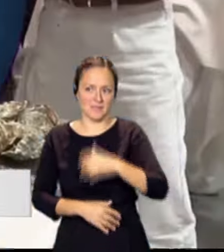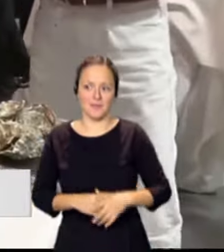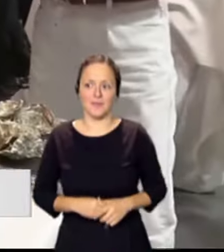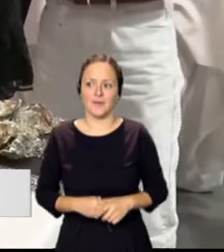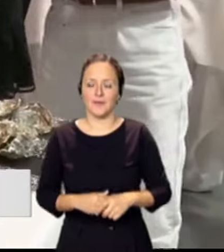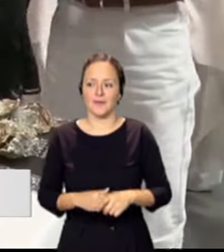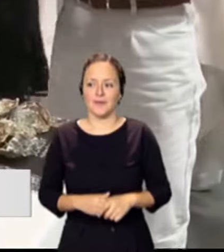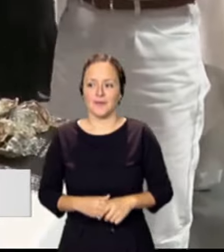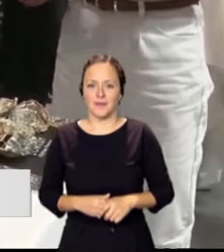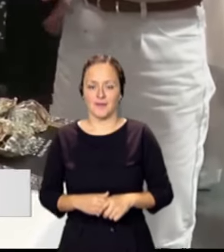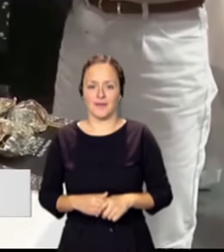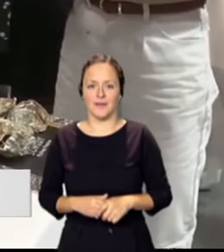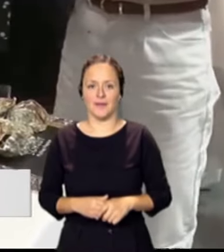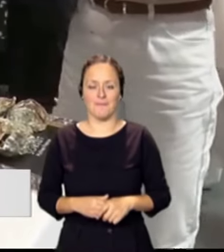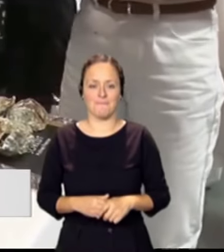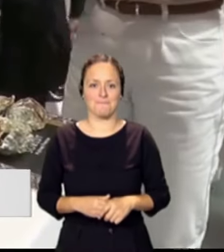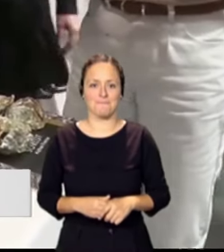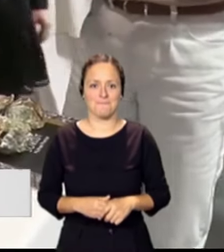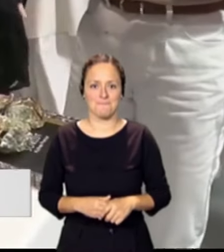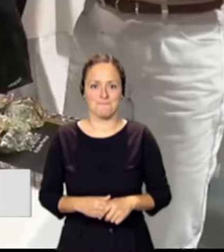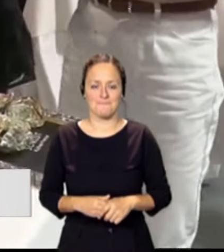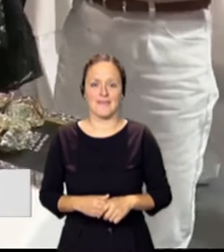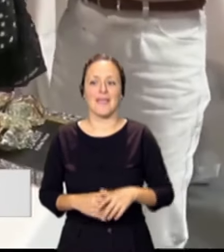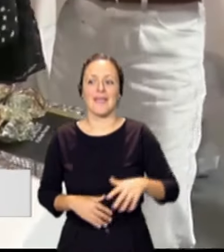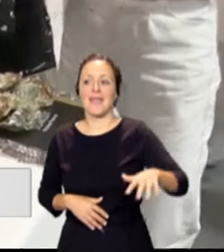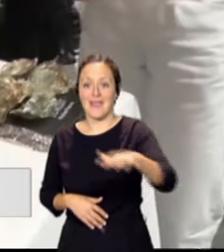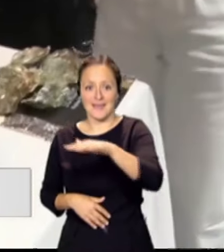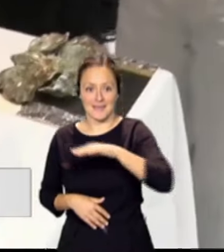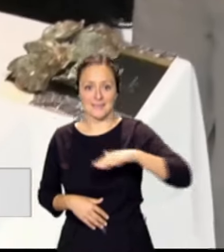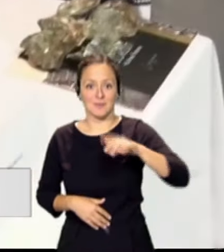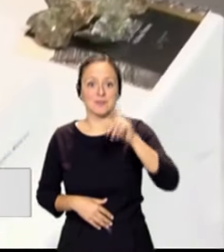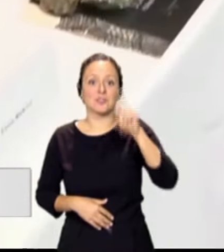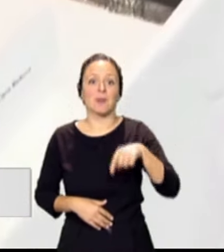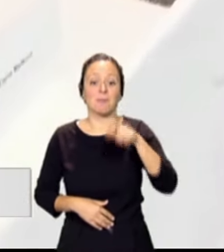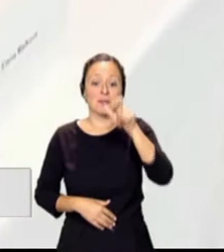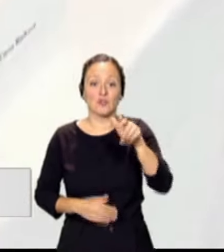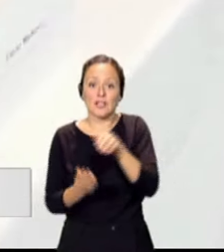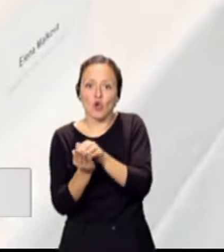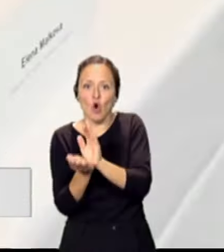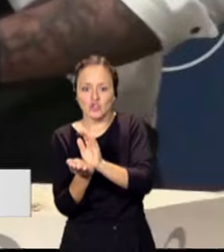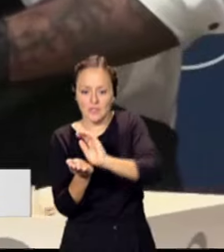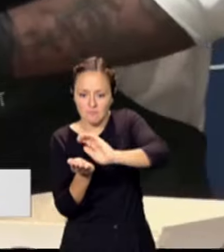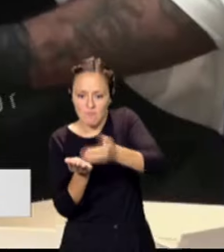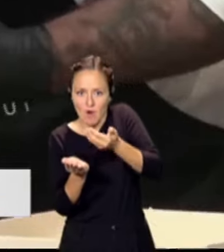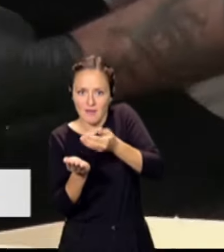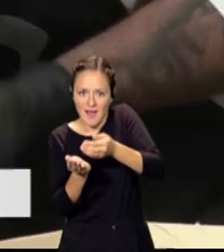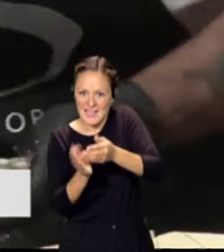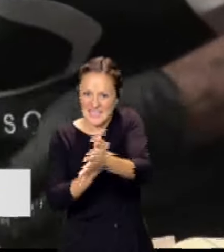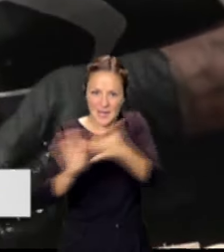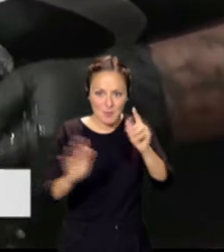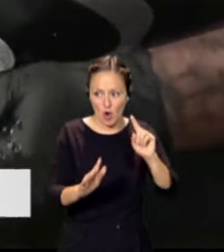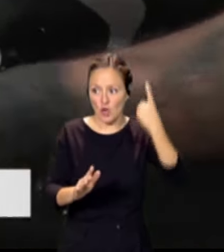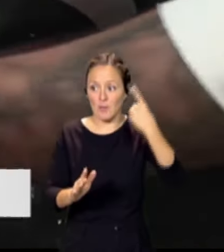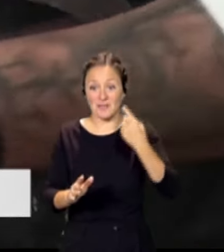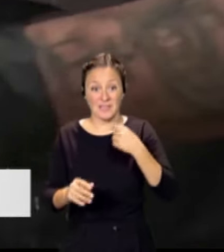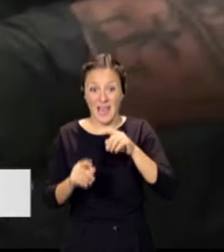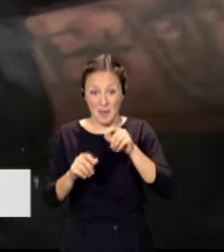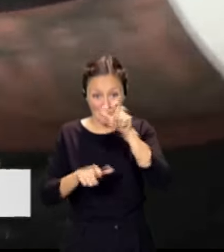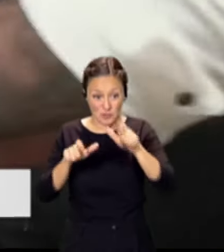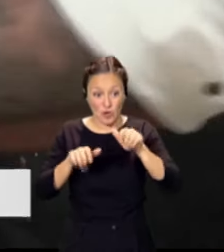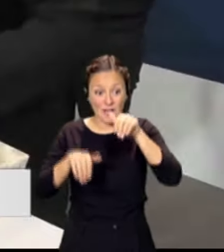pizza también en ese espacio hemos podido ver a los abridores de ostras más rápidos del país los aspirantes han abierto un total de